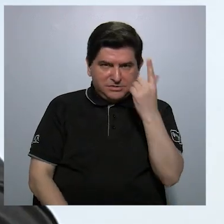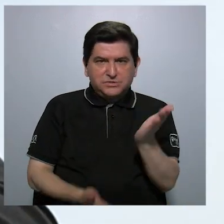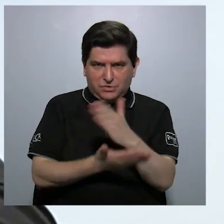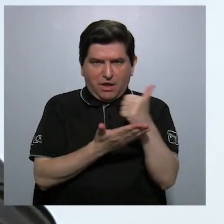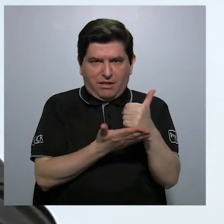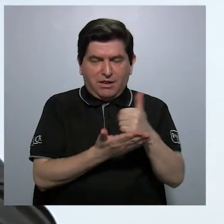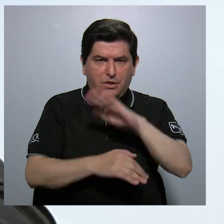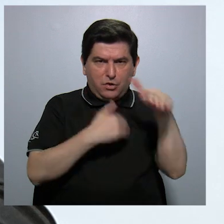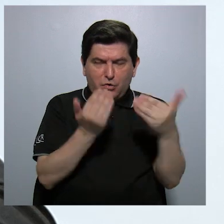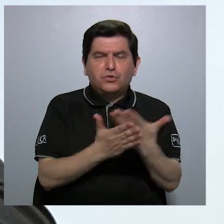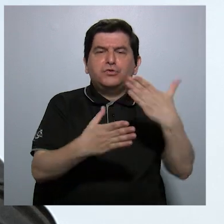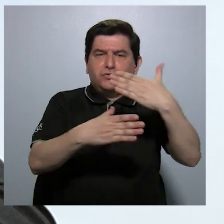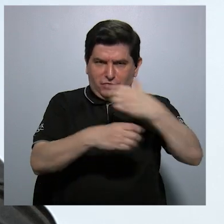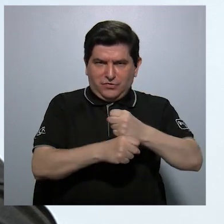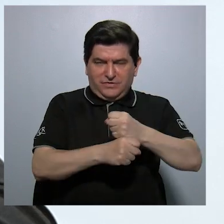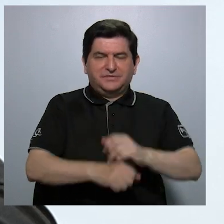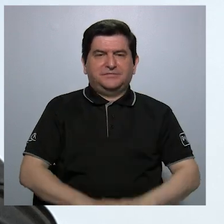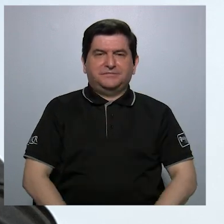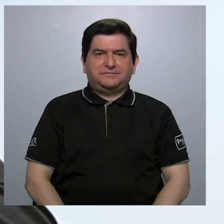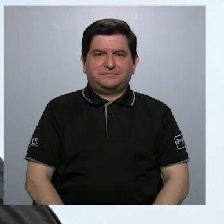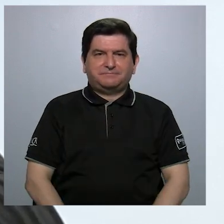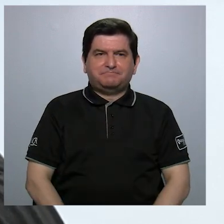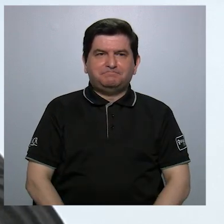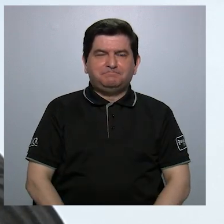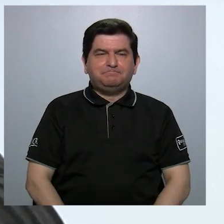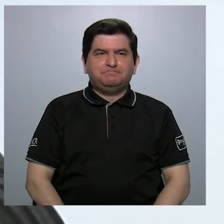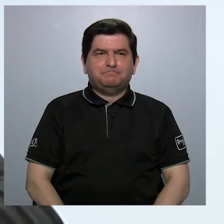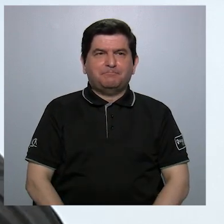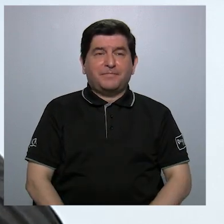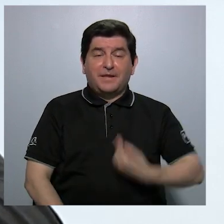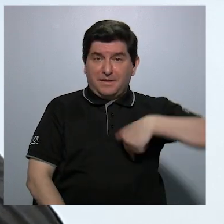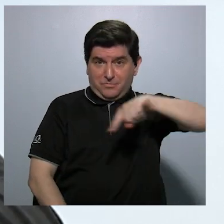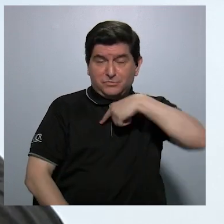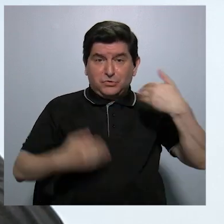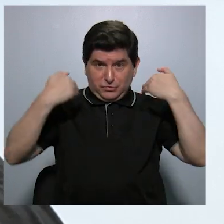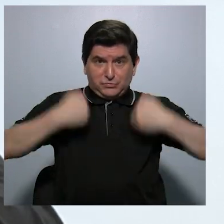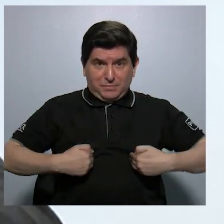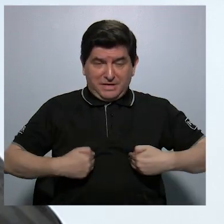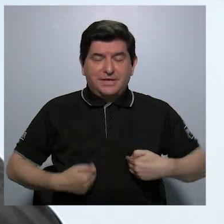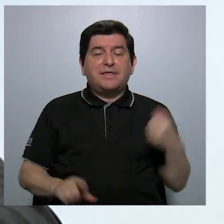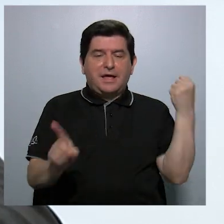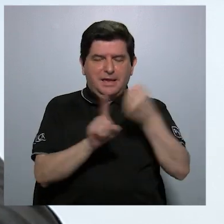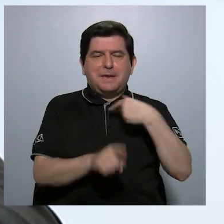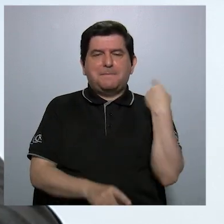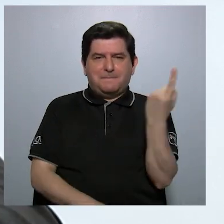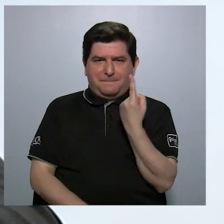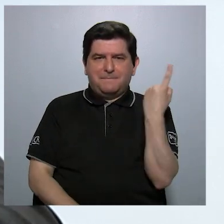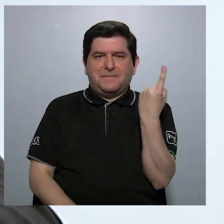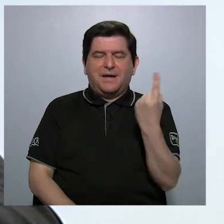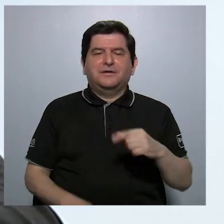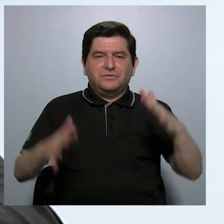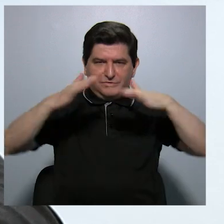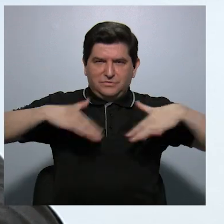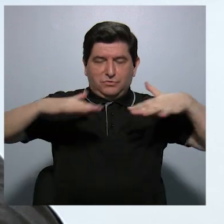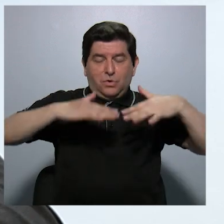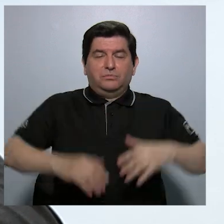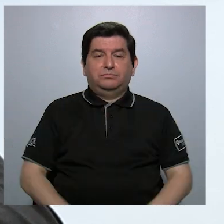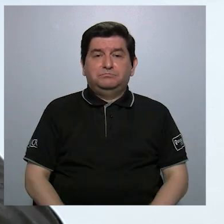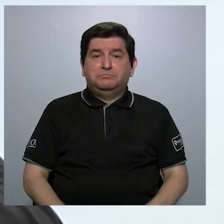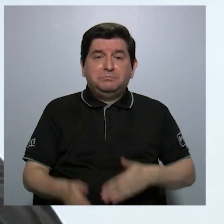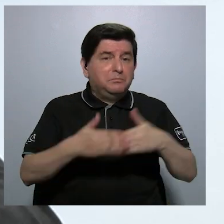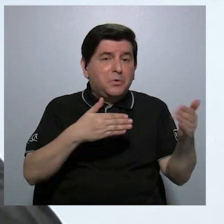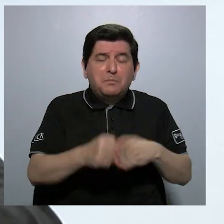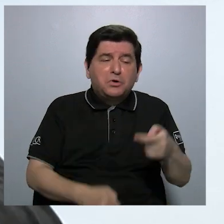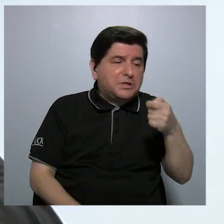una cosa, que todo lo que hagamos como humanidad siempre va a tener un impacto en el ambiente. Sea